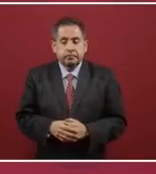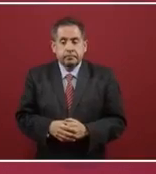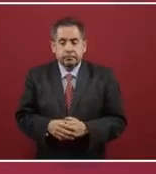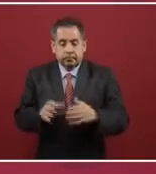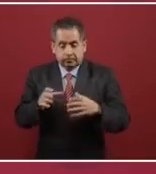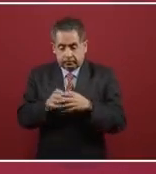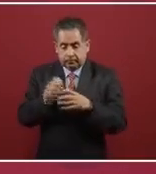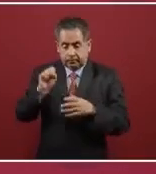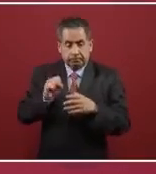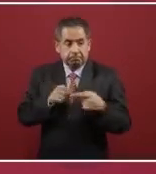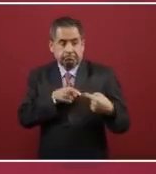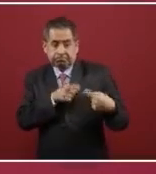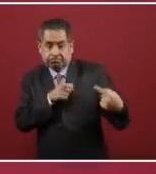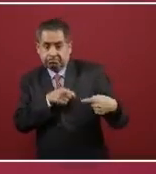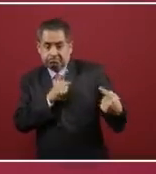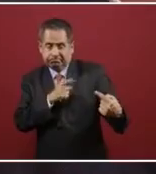habían diferencias